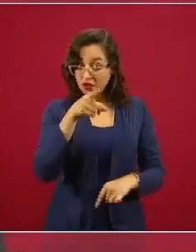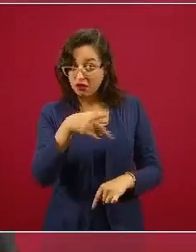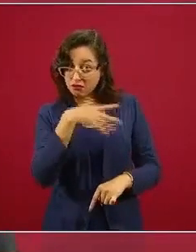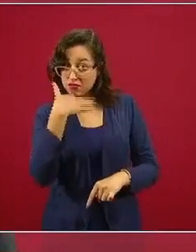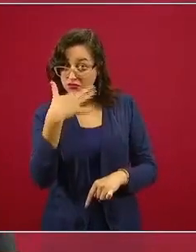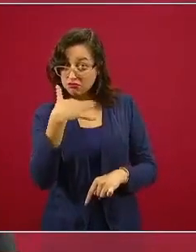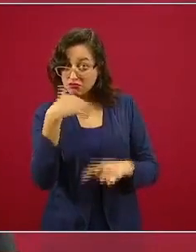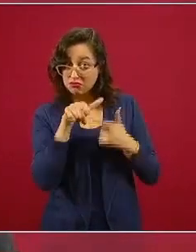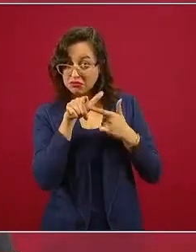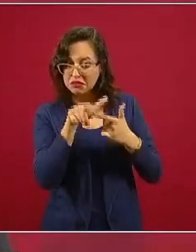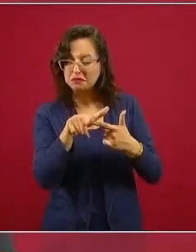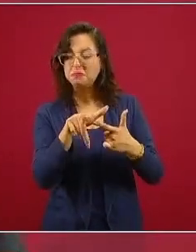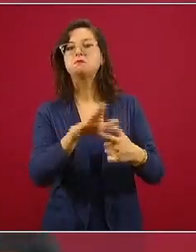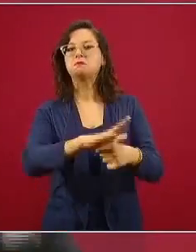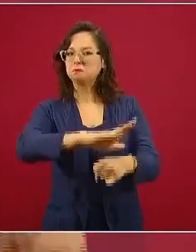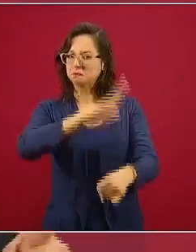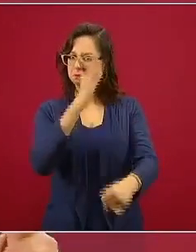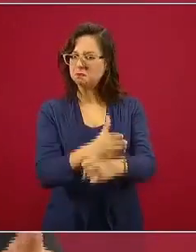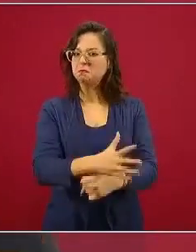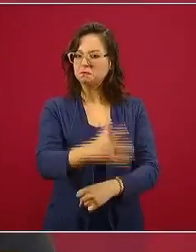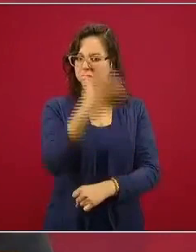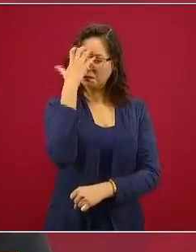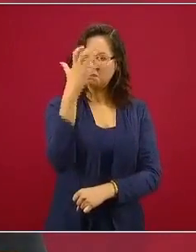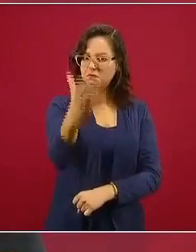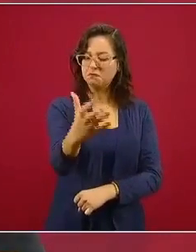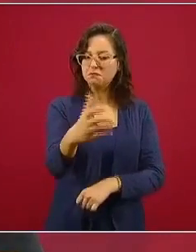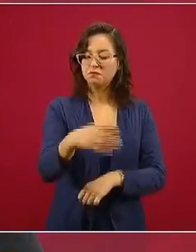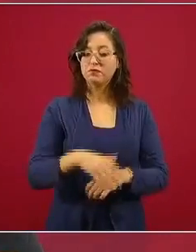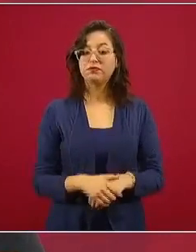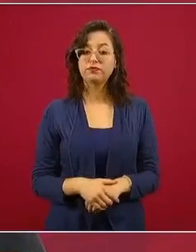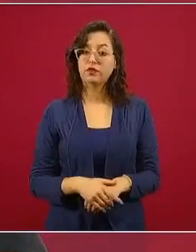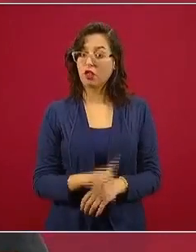Entonces, esto aplica para todos. Delincuencia